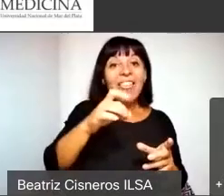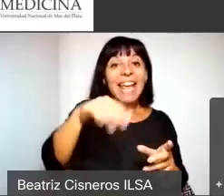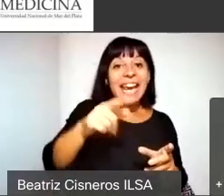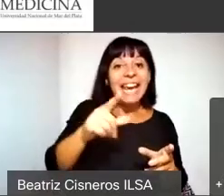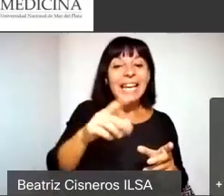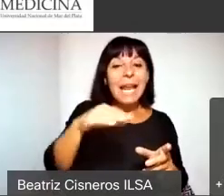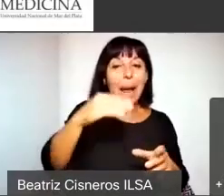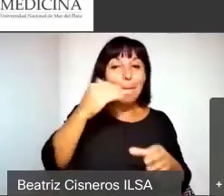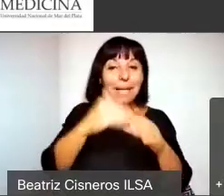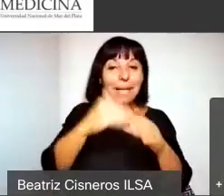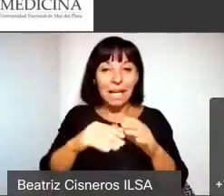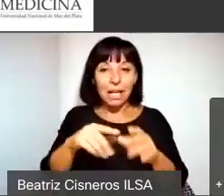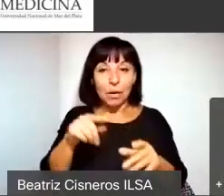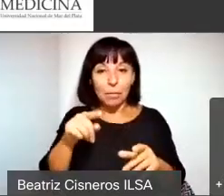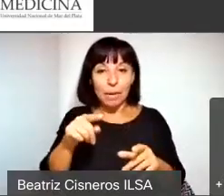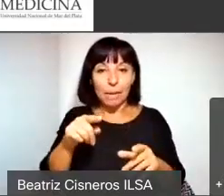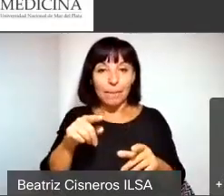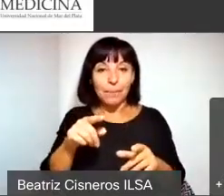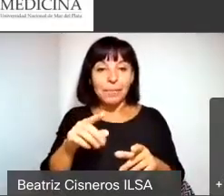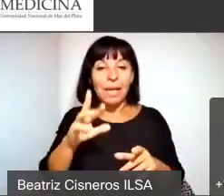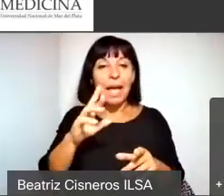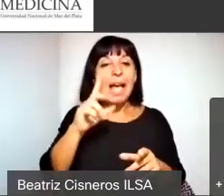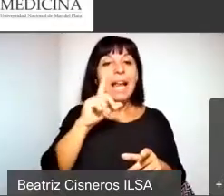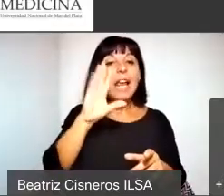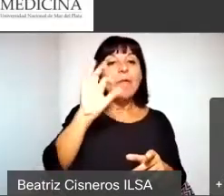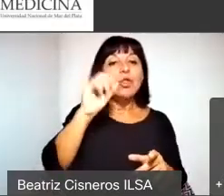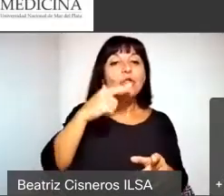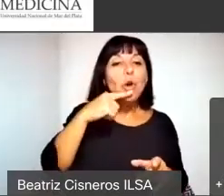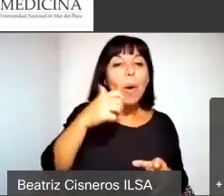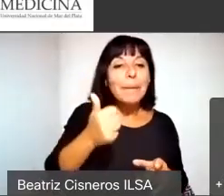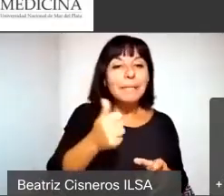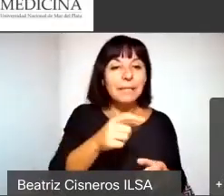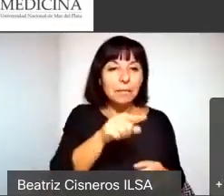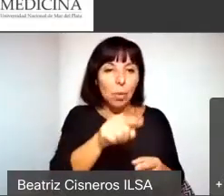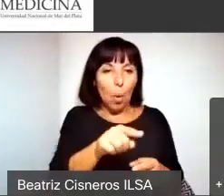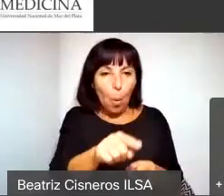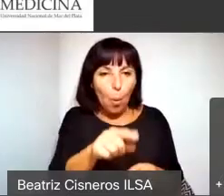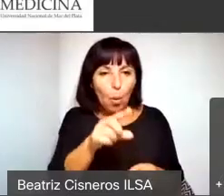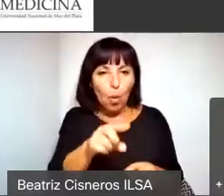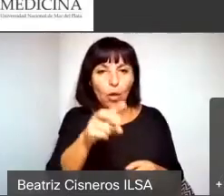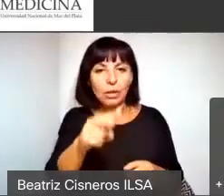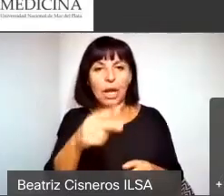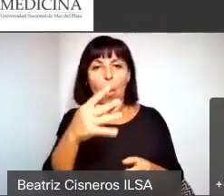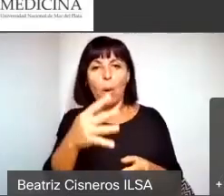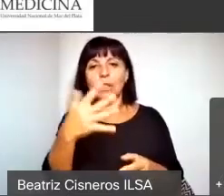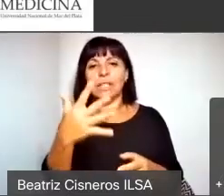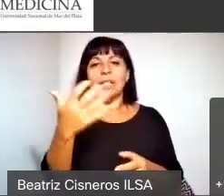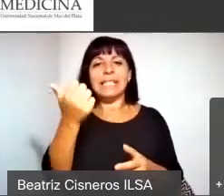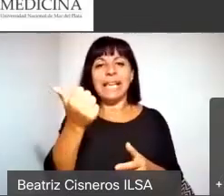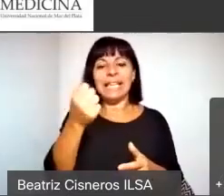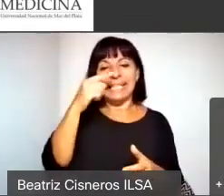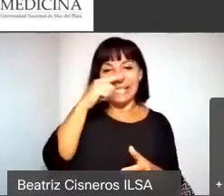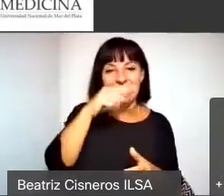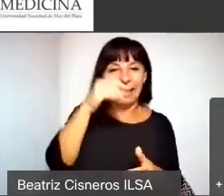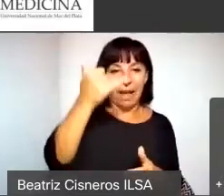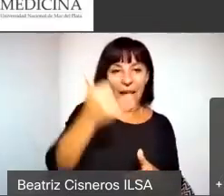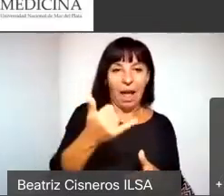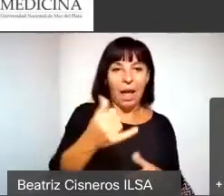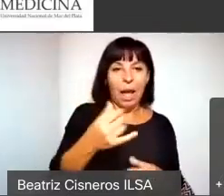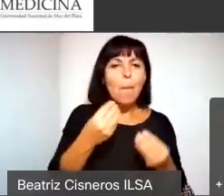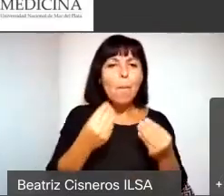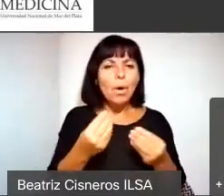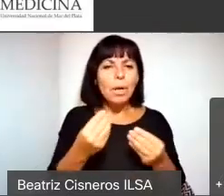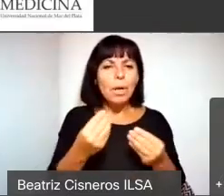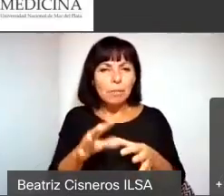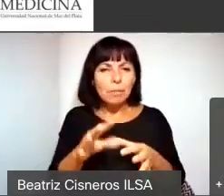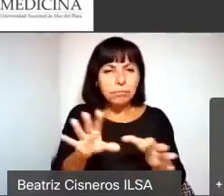ARN mensajero. Sin embargo, acá en el polirribosoma estamos viendo 1, 2, 3, 4, 5, 6, 7. ¿Por qué ocurre esto?